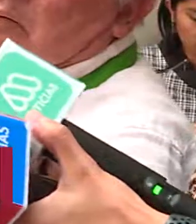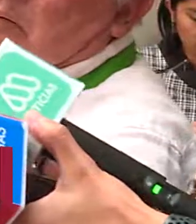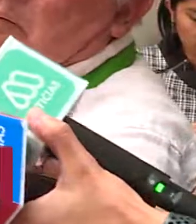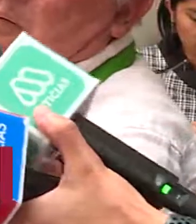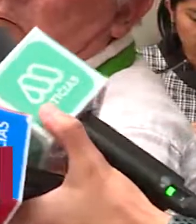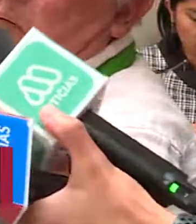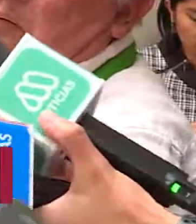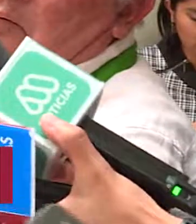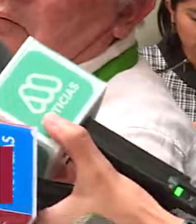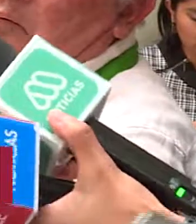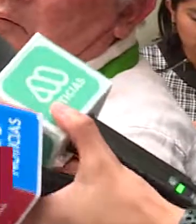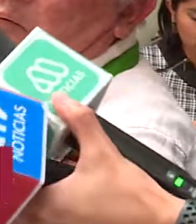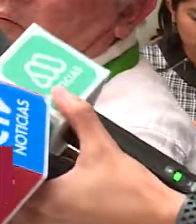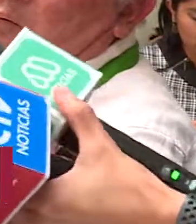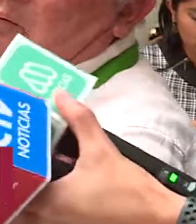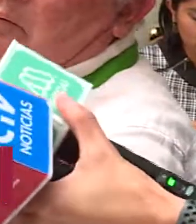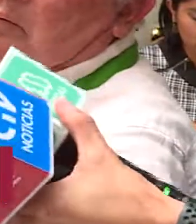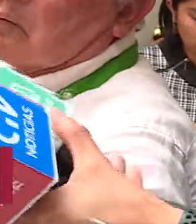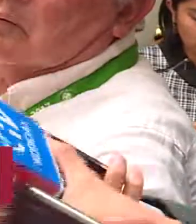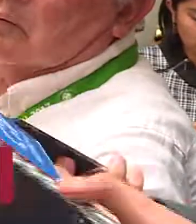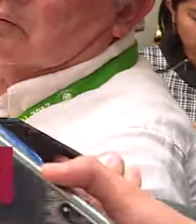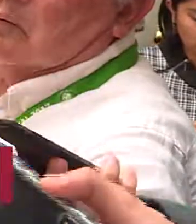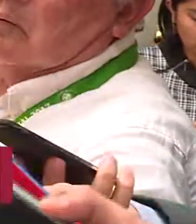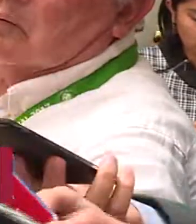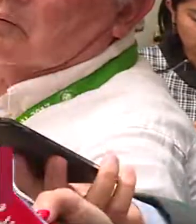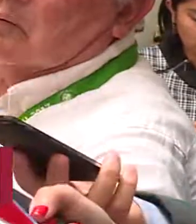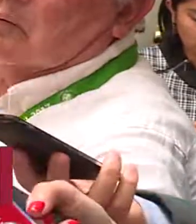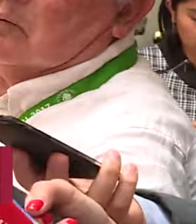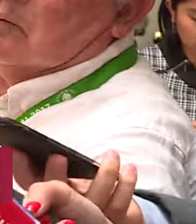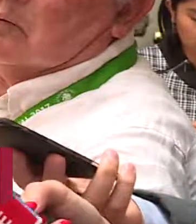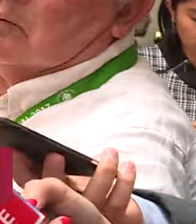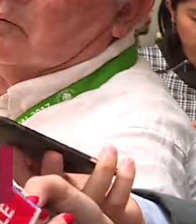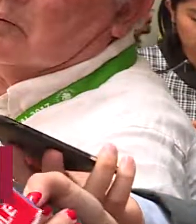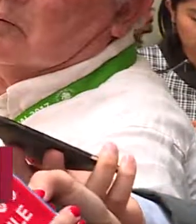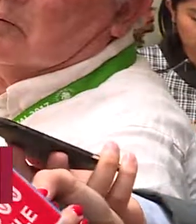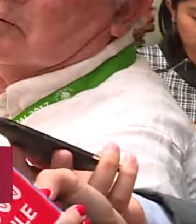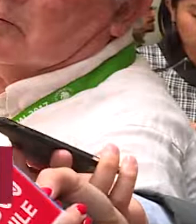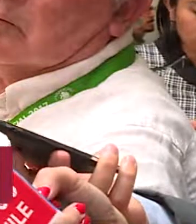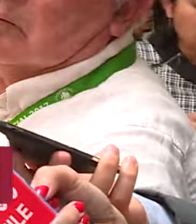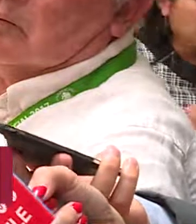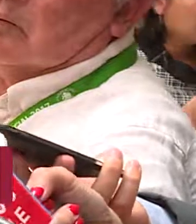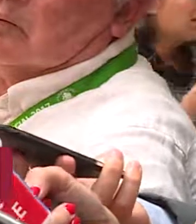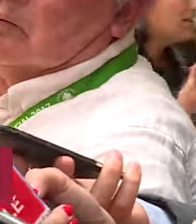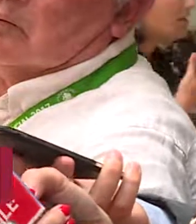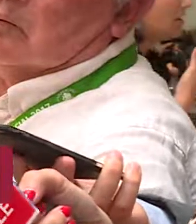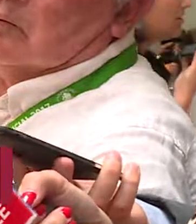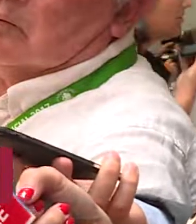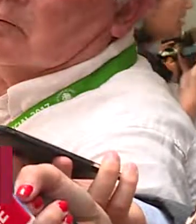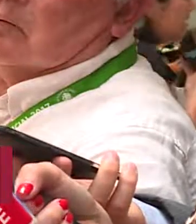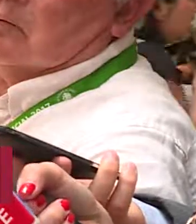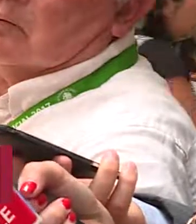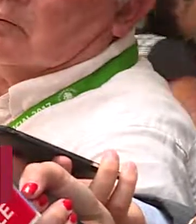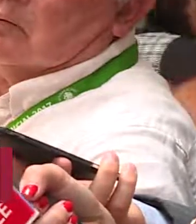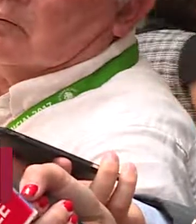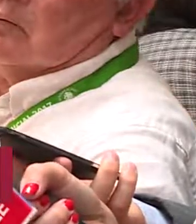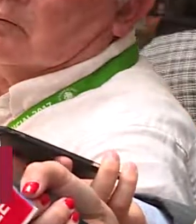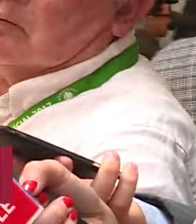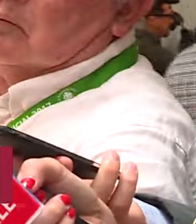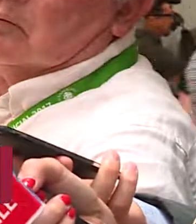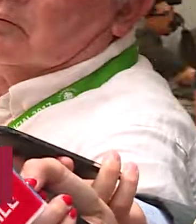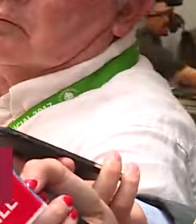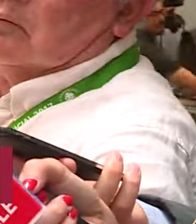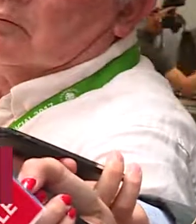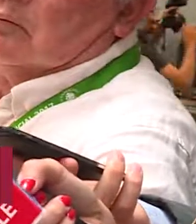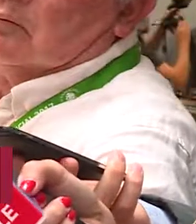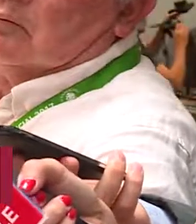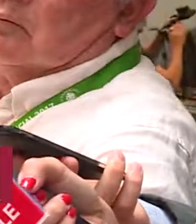las violaciones a los derechos humanos, las condenamos absolutamente. Tampoco podemos aceptar que alguien